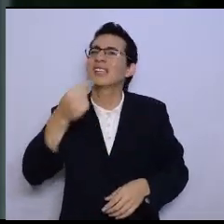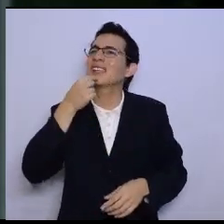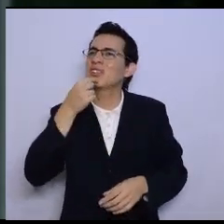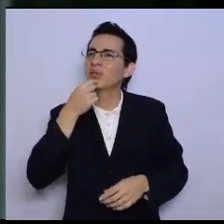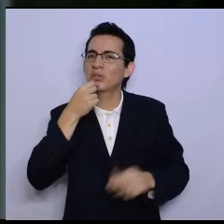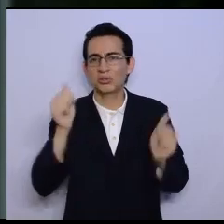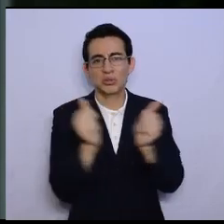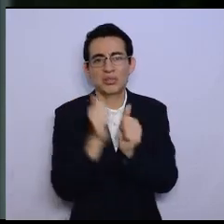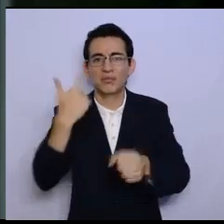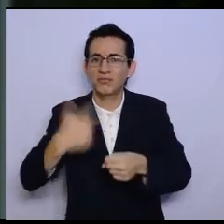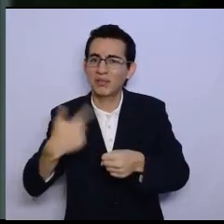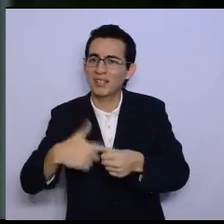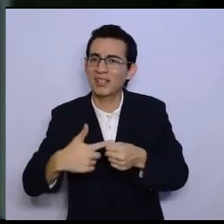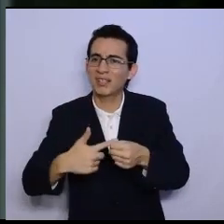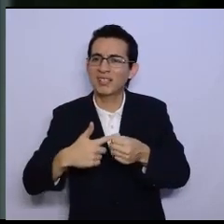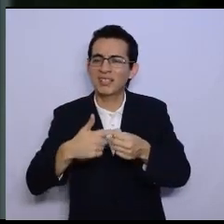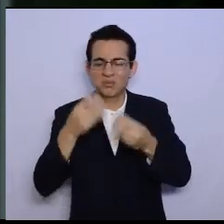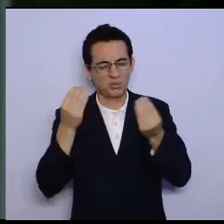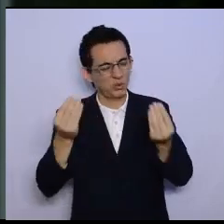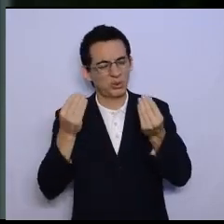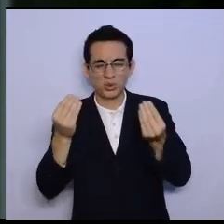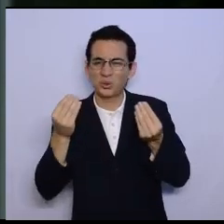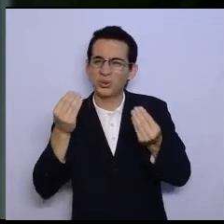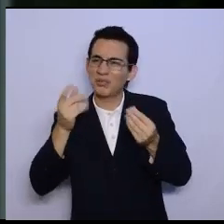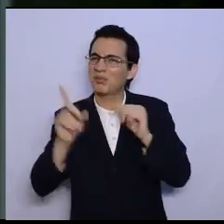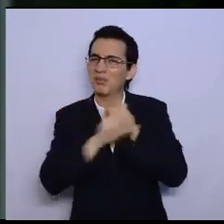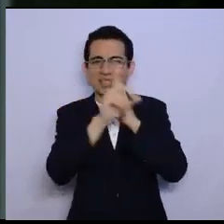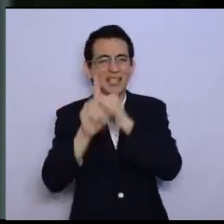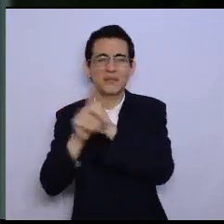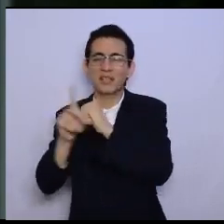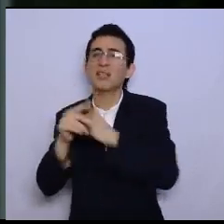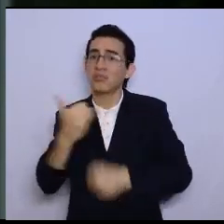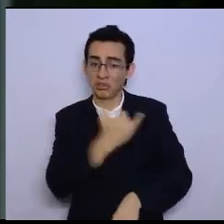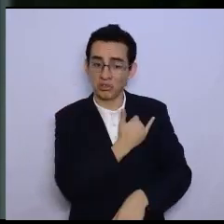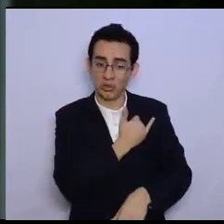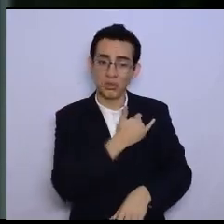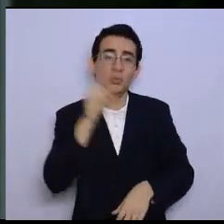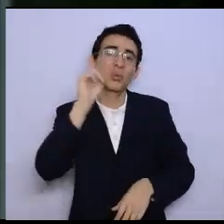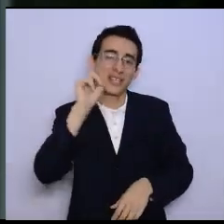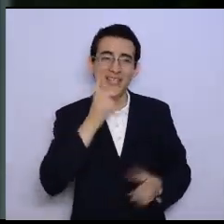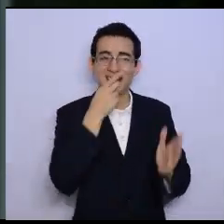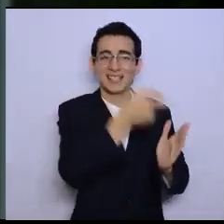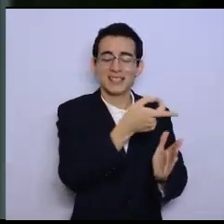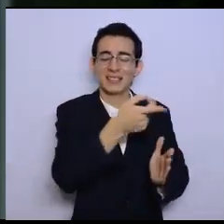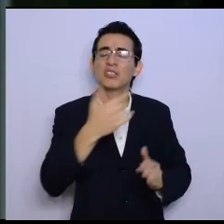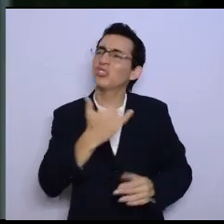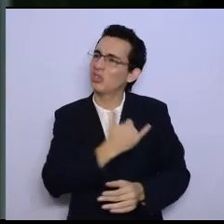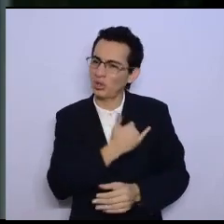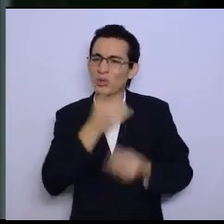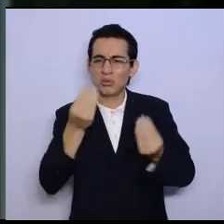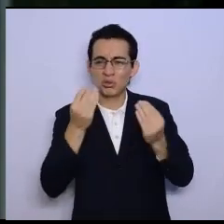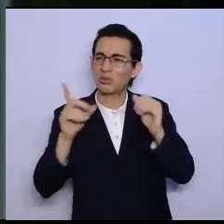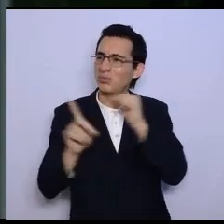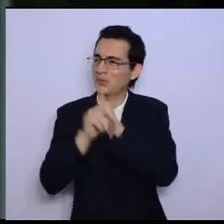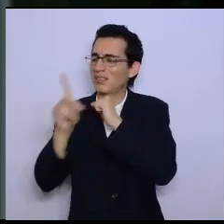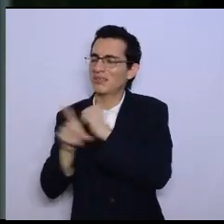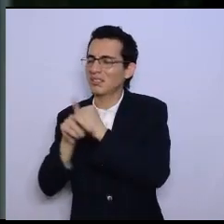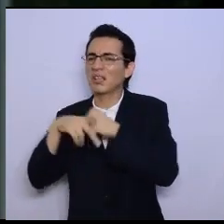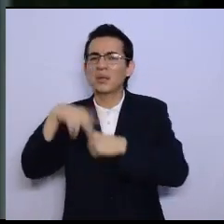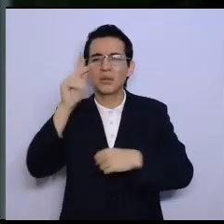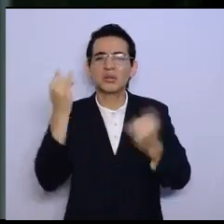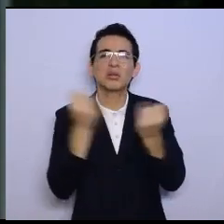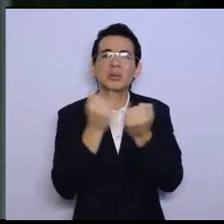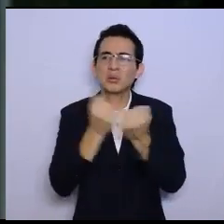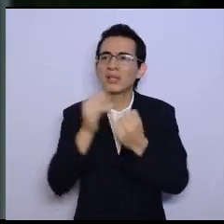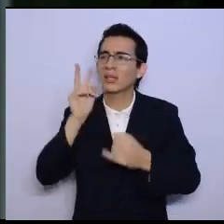devastadoras? Yo soy candidata a desarrollar el cáncer, pero para mí ha sido tan triste ver tanta y tanta